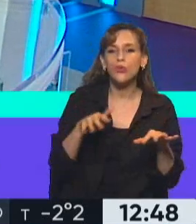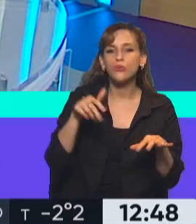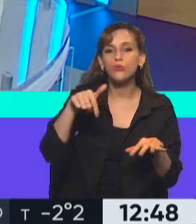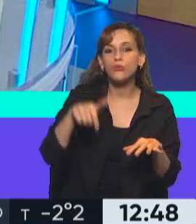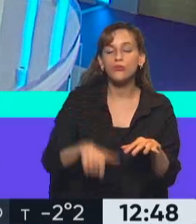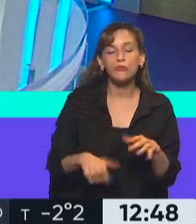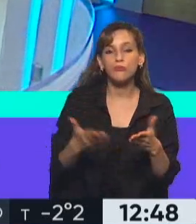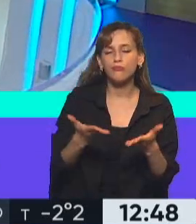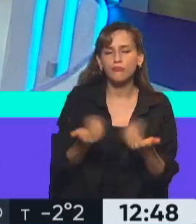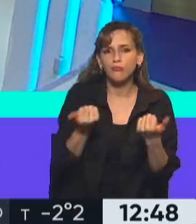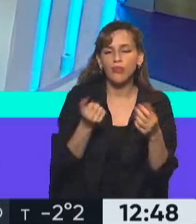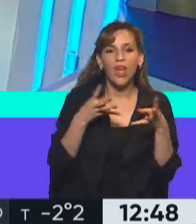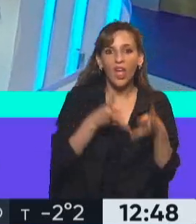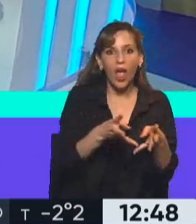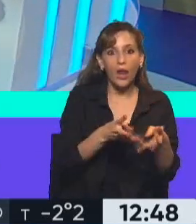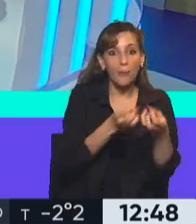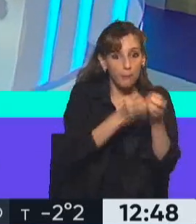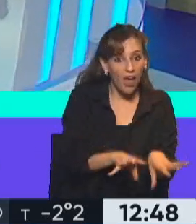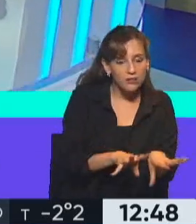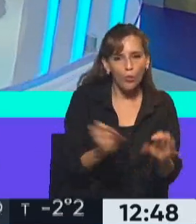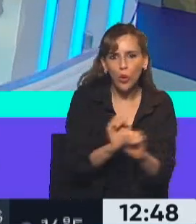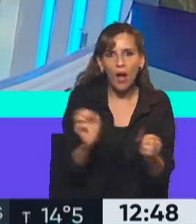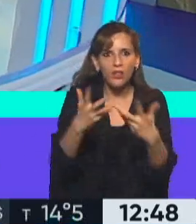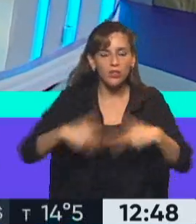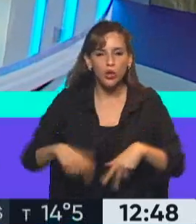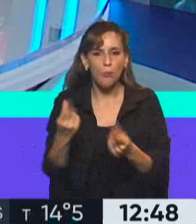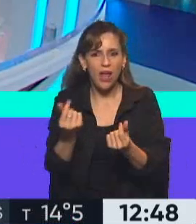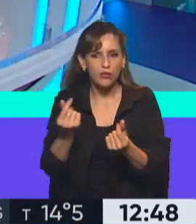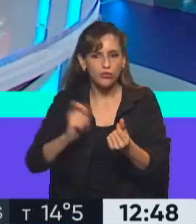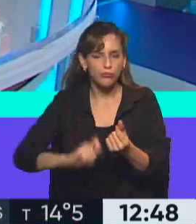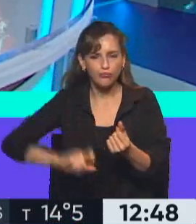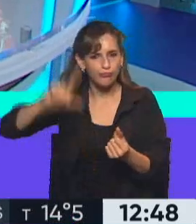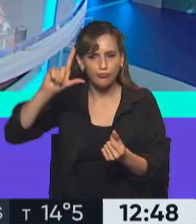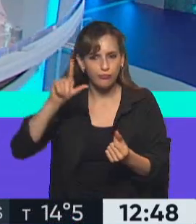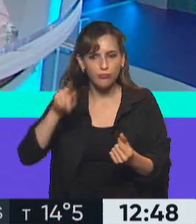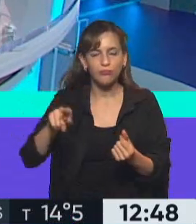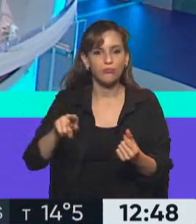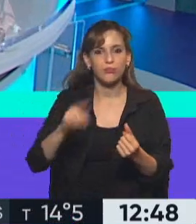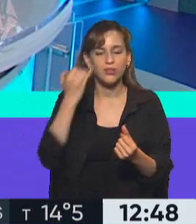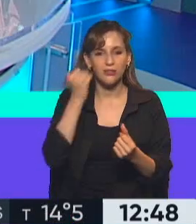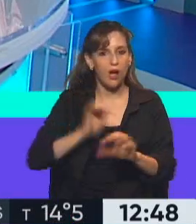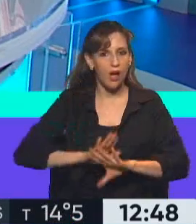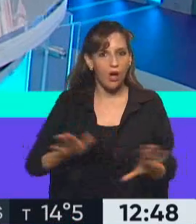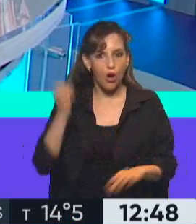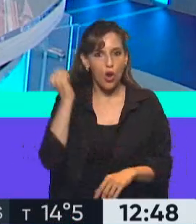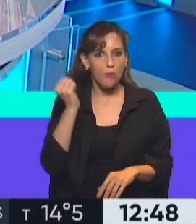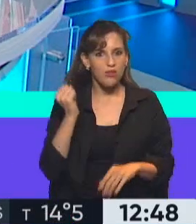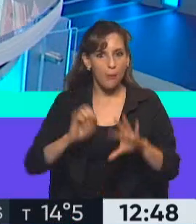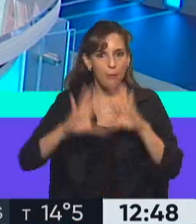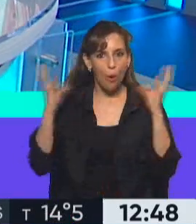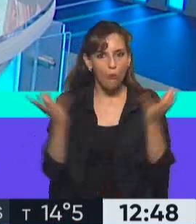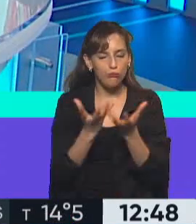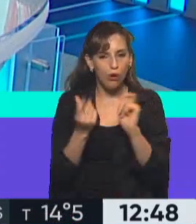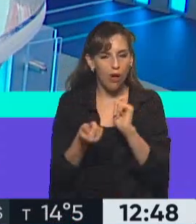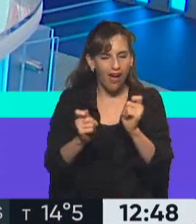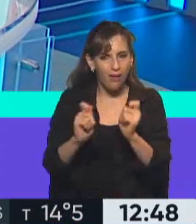los segundos de comenzado la guerra. Esto es así, había comenzado la guerra, minutos después ya había repercusión económica en el mundo. Uno